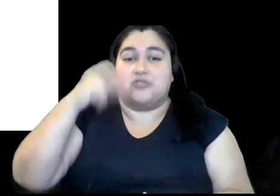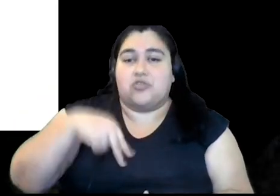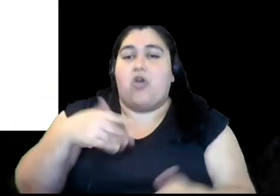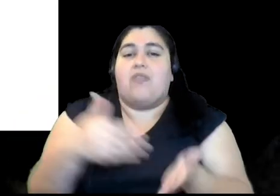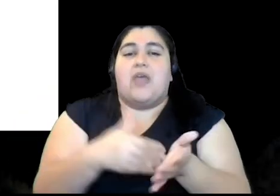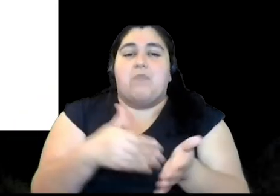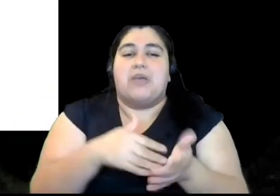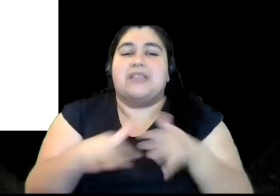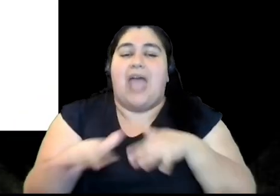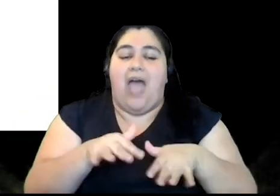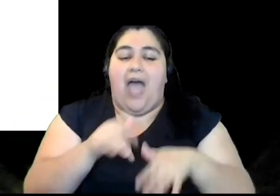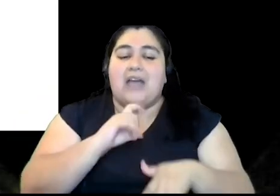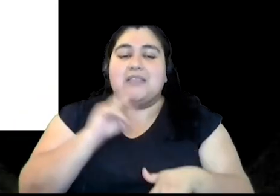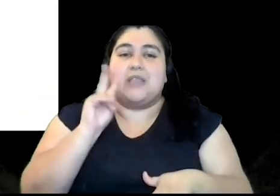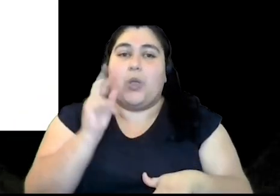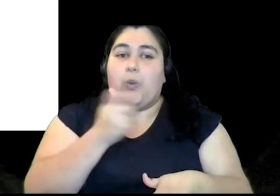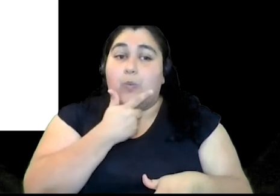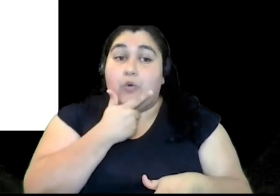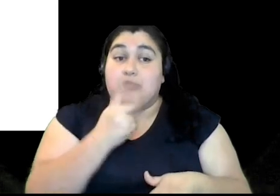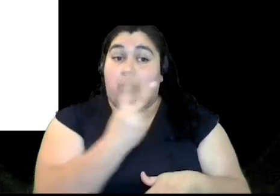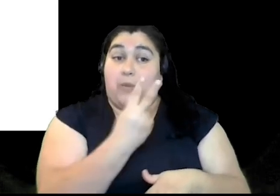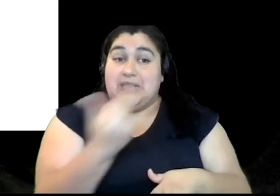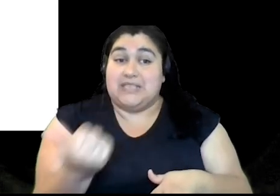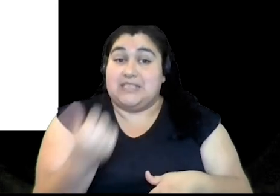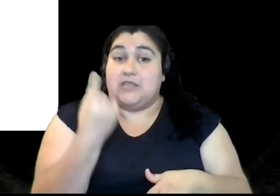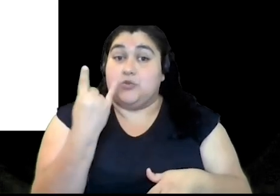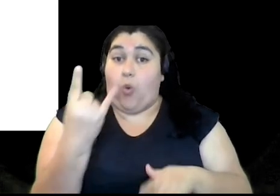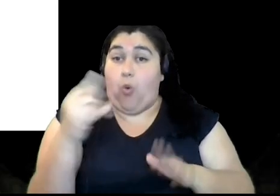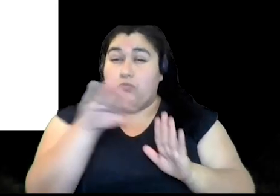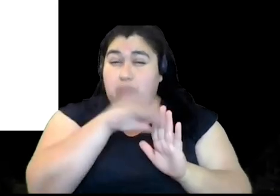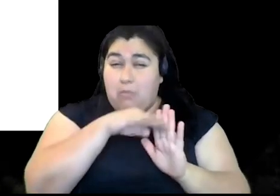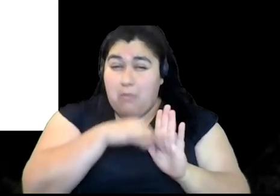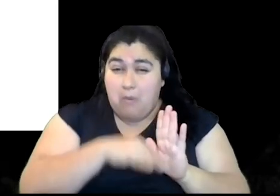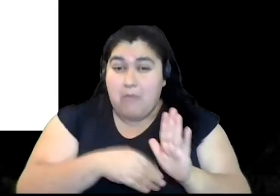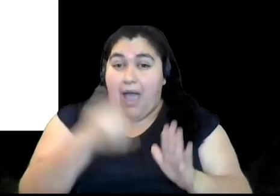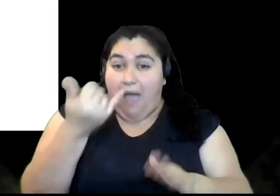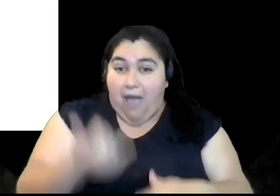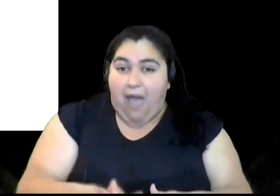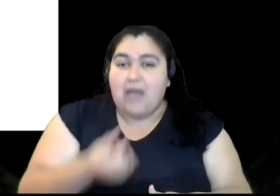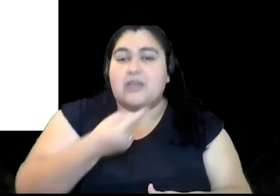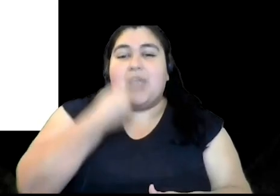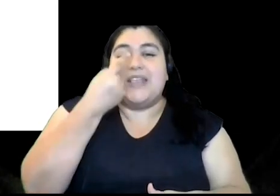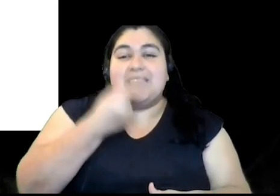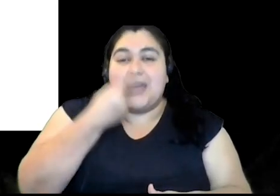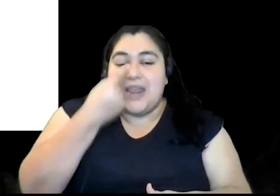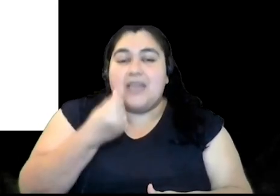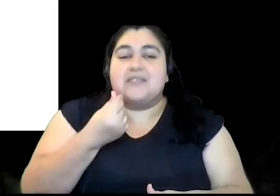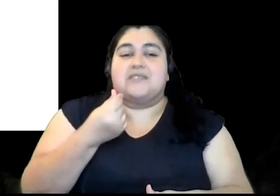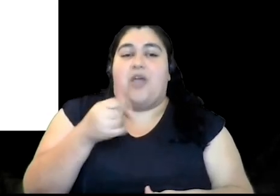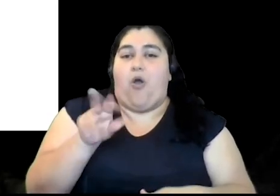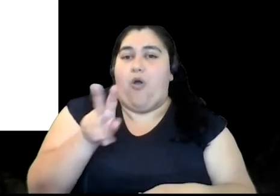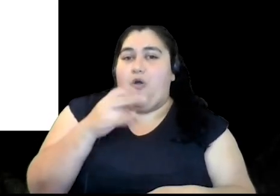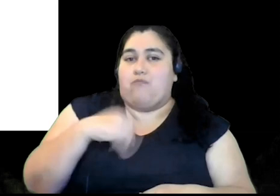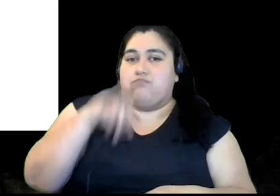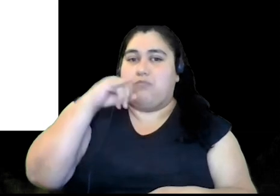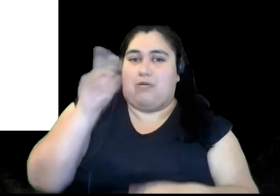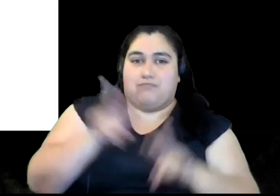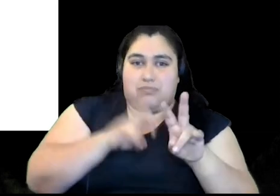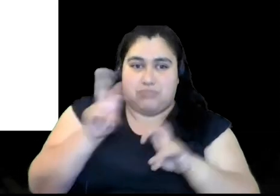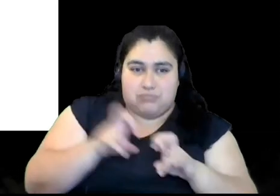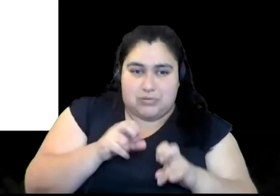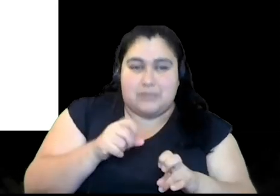financieros que voy a encontrar en el 26U, así como los intereses o rendimientos de todo